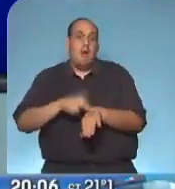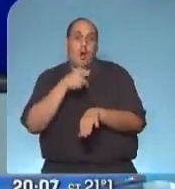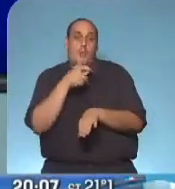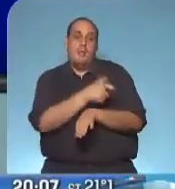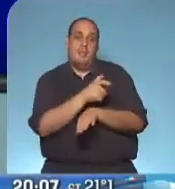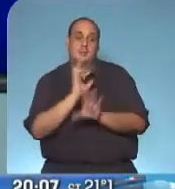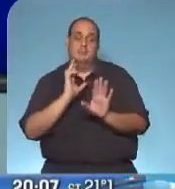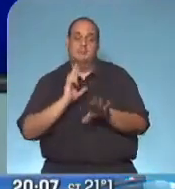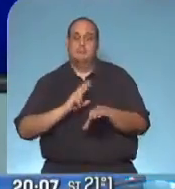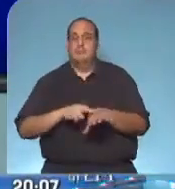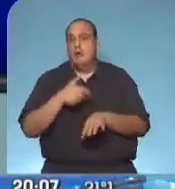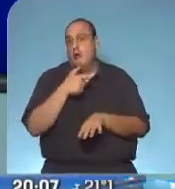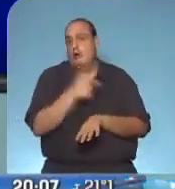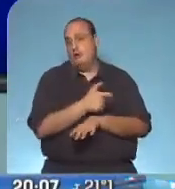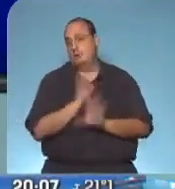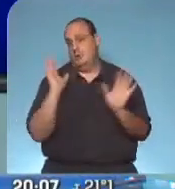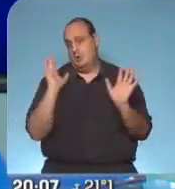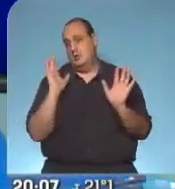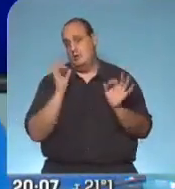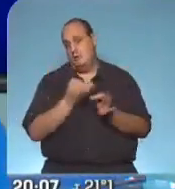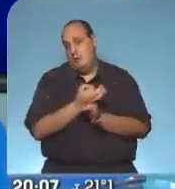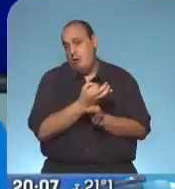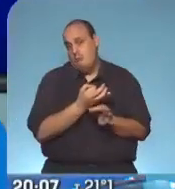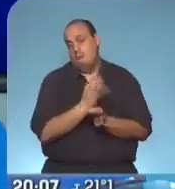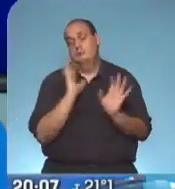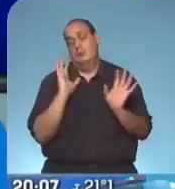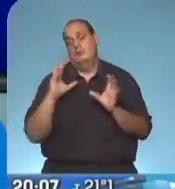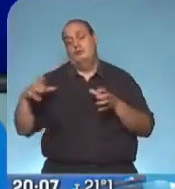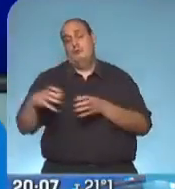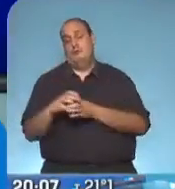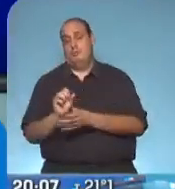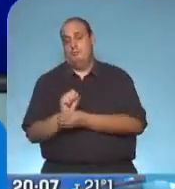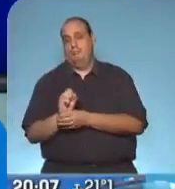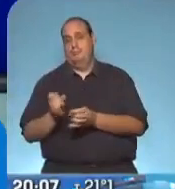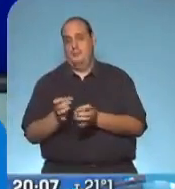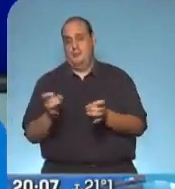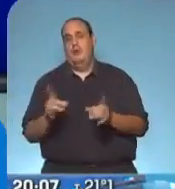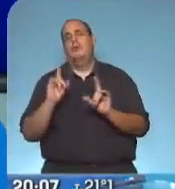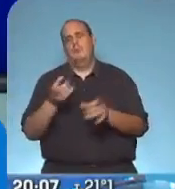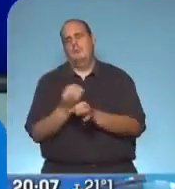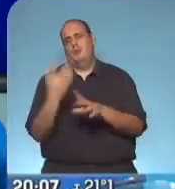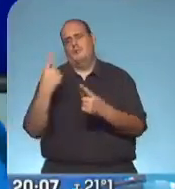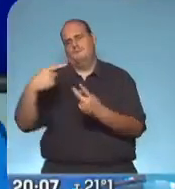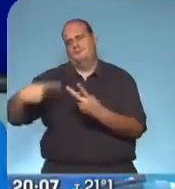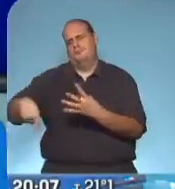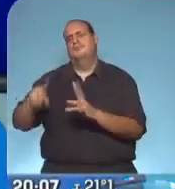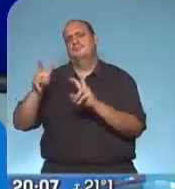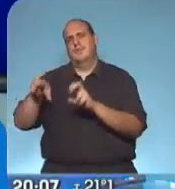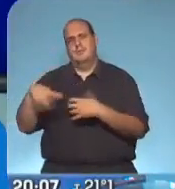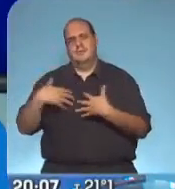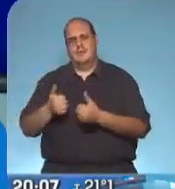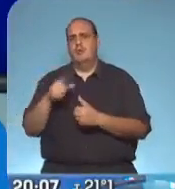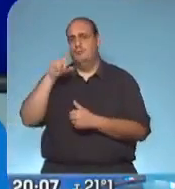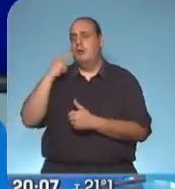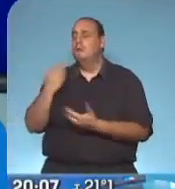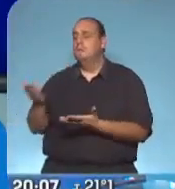¿no? Los consejos de aquellos infectólogos y todos otro tipo de especialistas en materia de salud que escucha